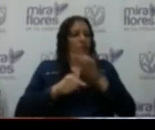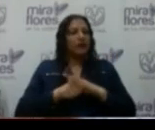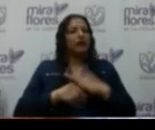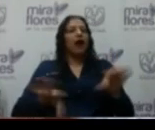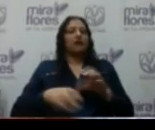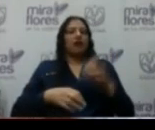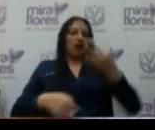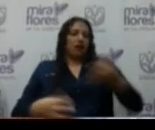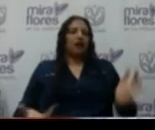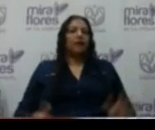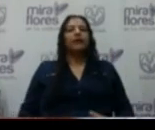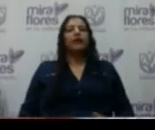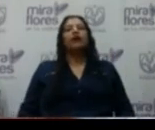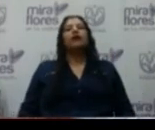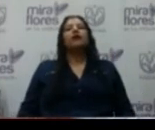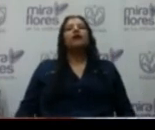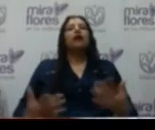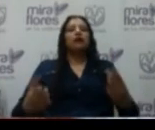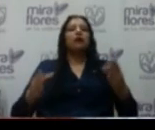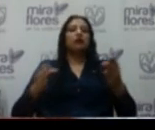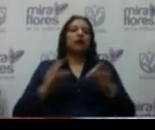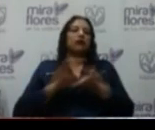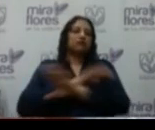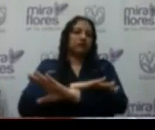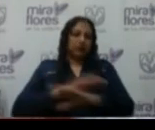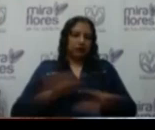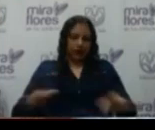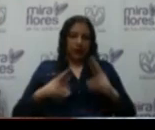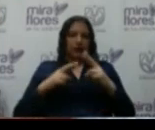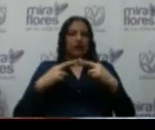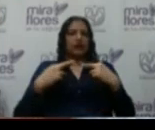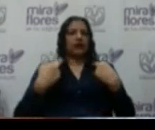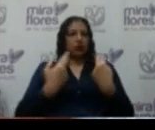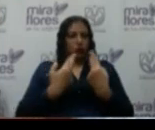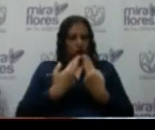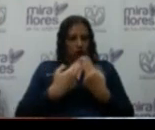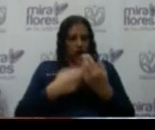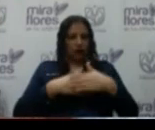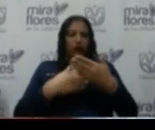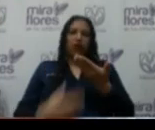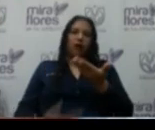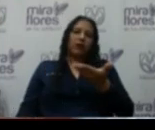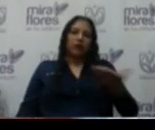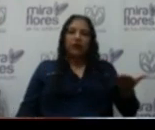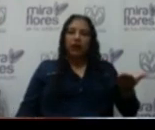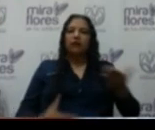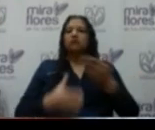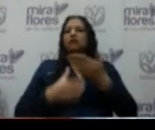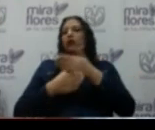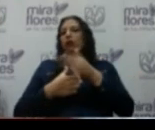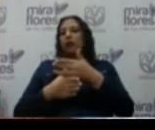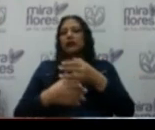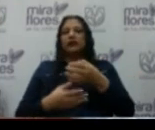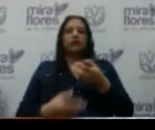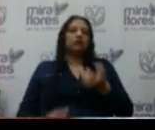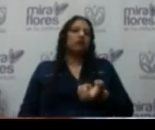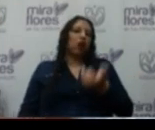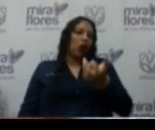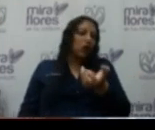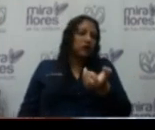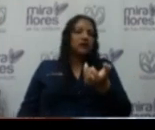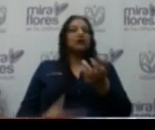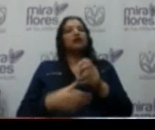De esta manera vamos a cerrar la sesión y después los vamos a invitar a compartir un cóctel de